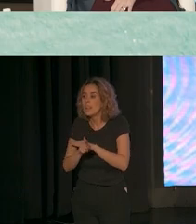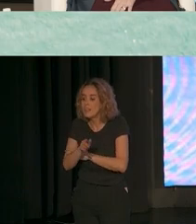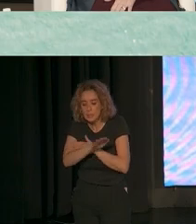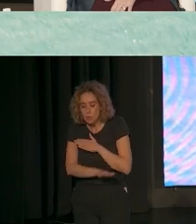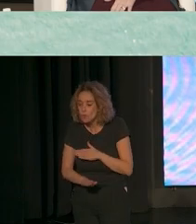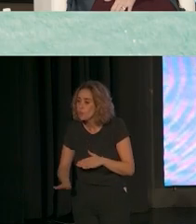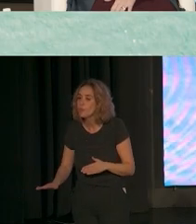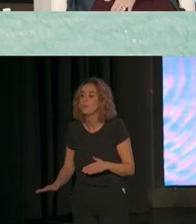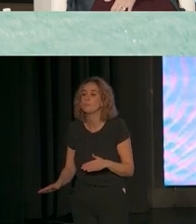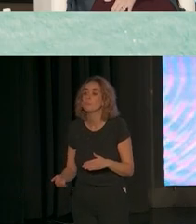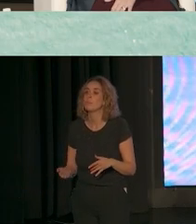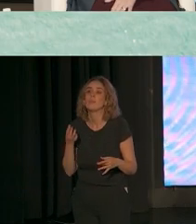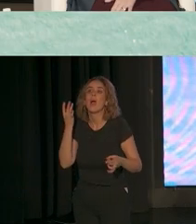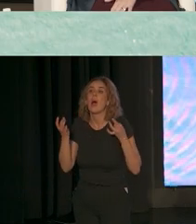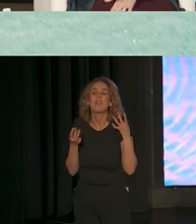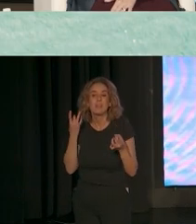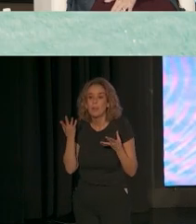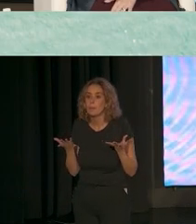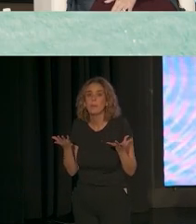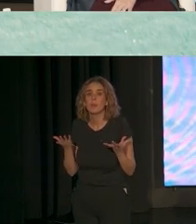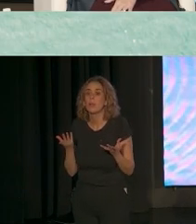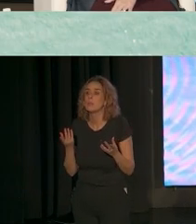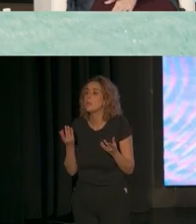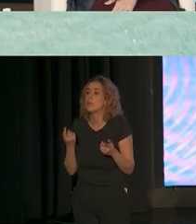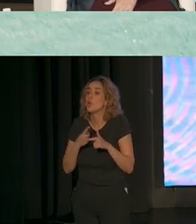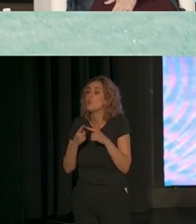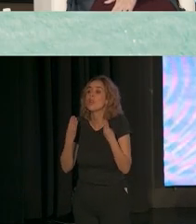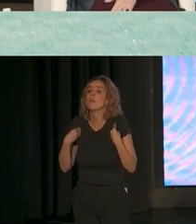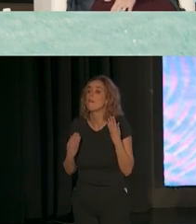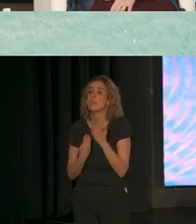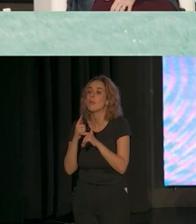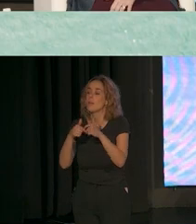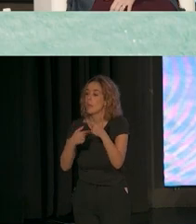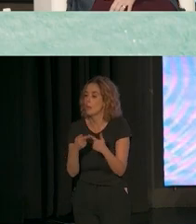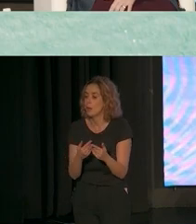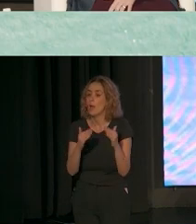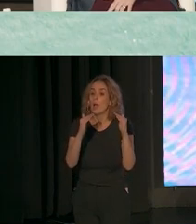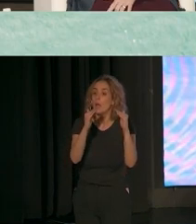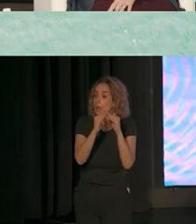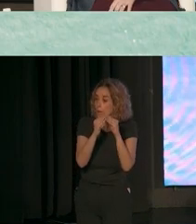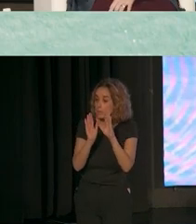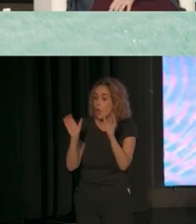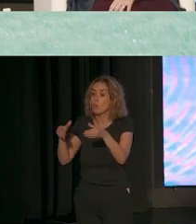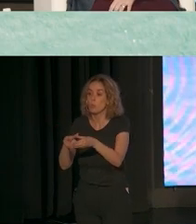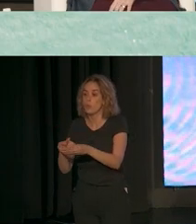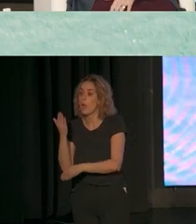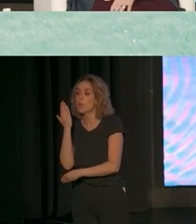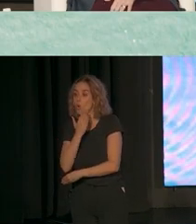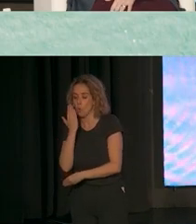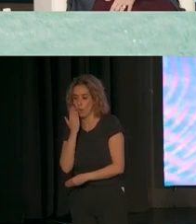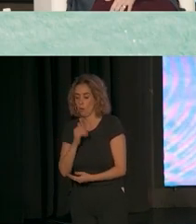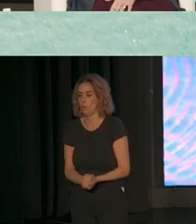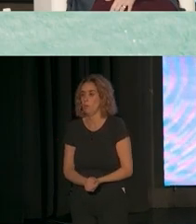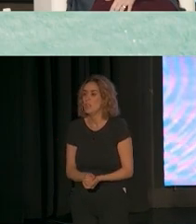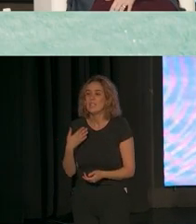niños ocurre durante las actividades y las rutinas diarias en casa, en la comunidad y en el colegio. Si no